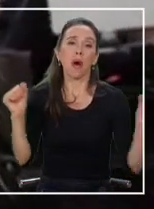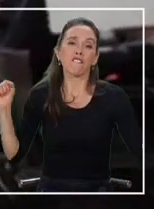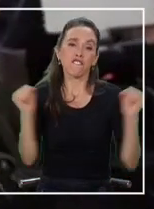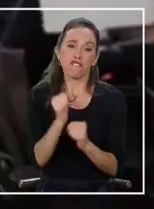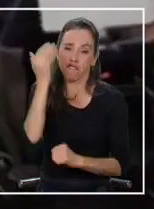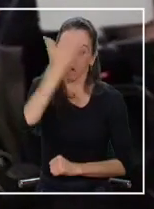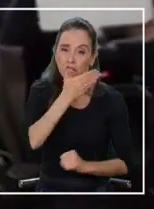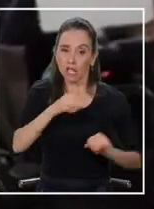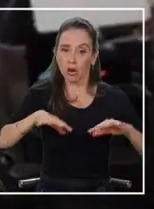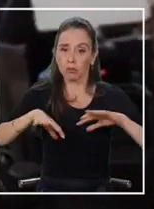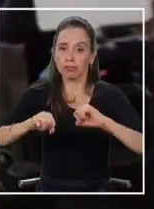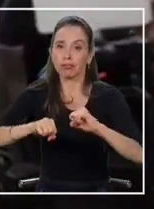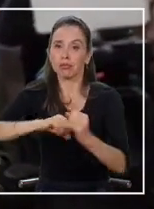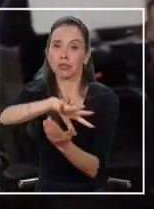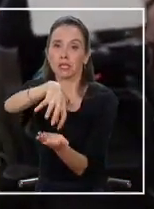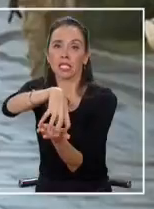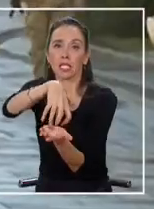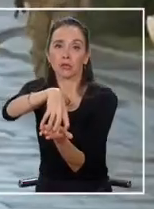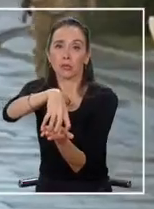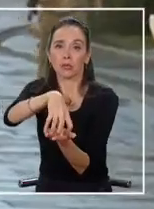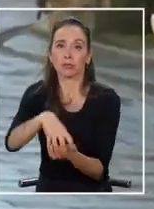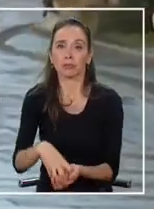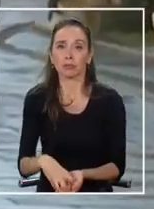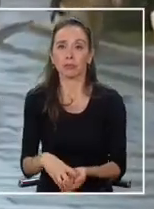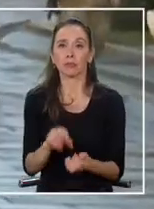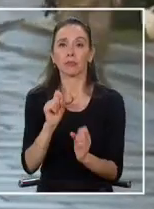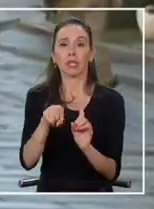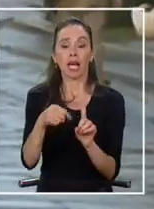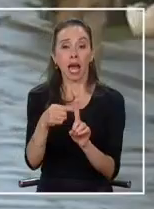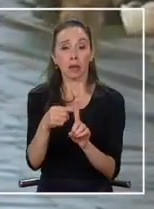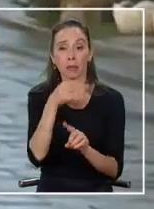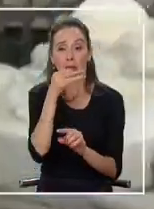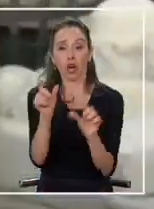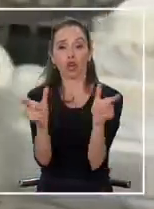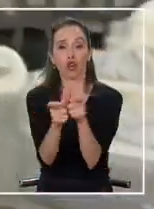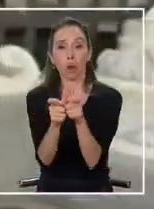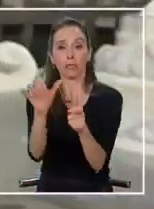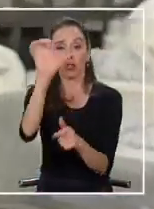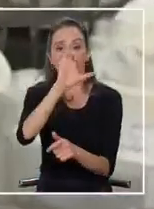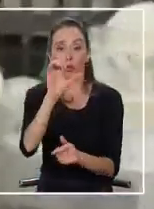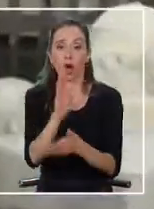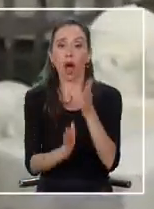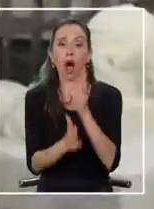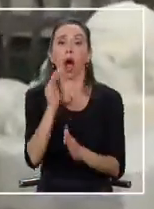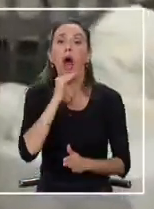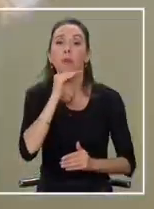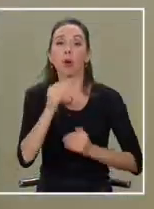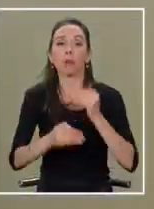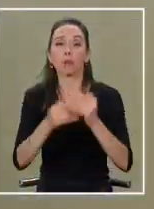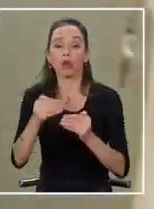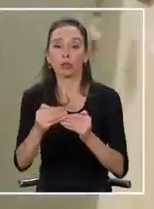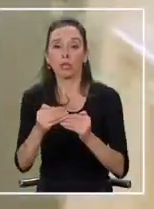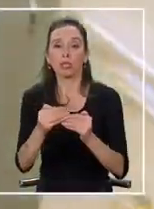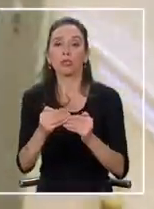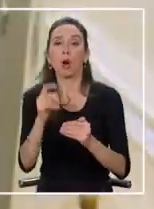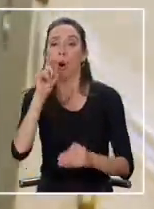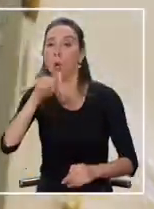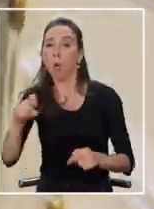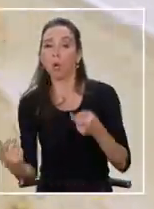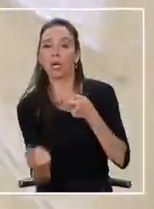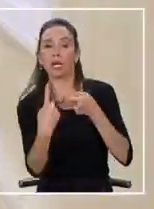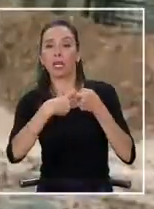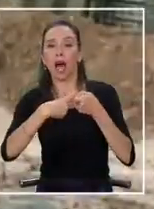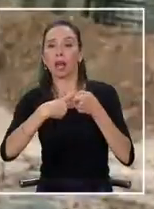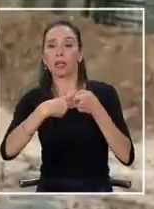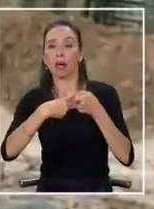han estado ocupando la ciudad. Además, aseguró que la Comisión Europea acelerará el proceso para la adhesión de Ucrania al